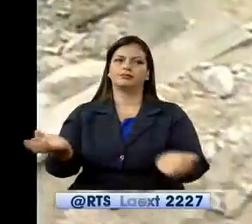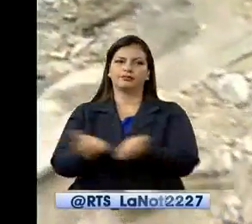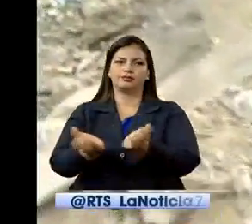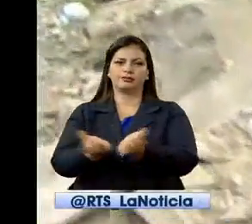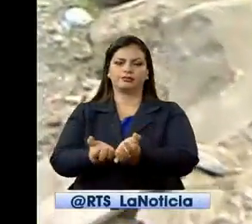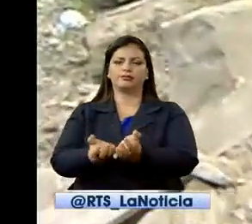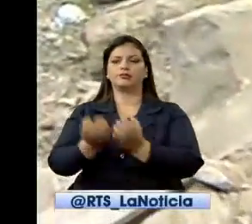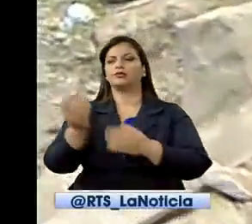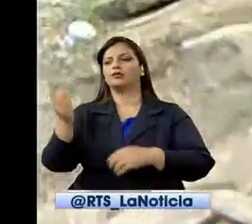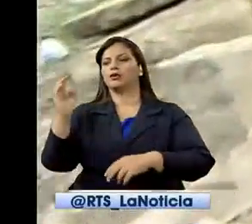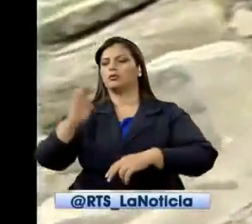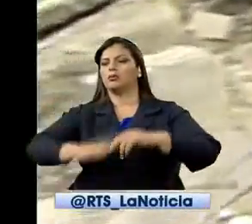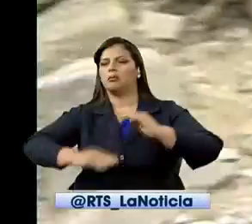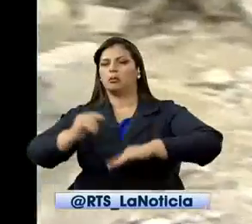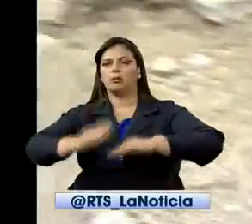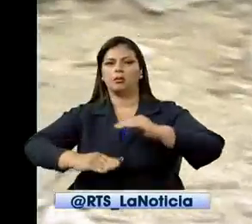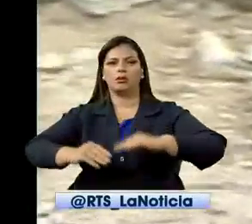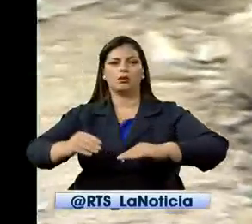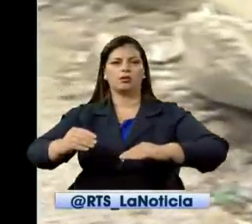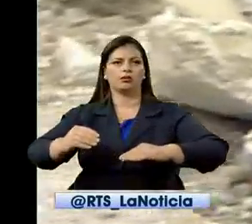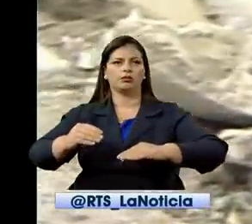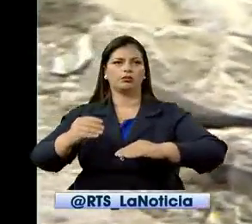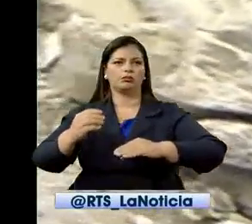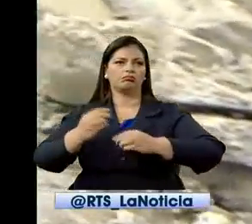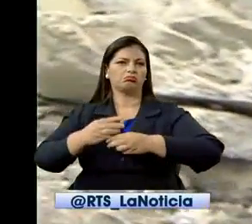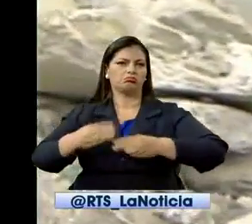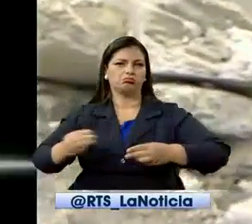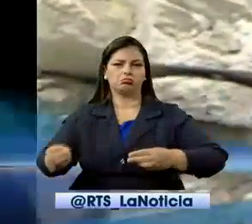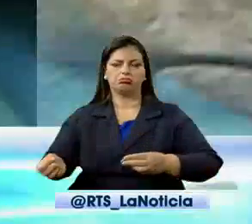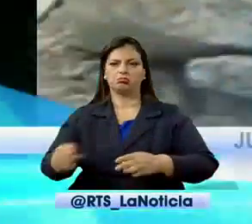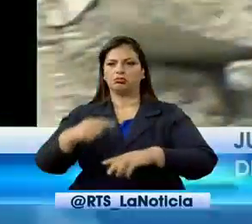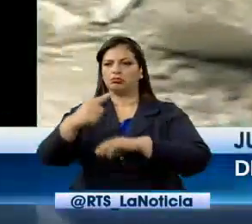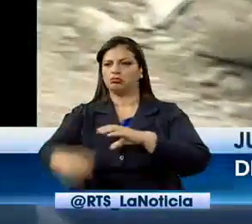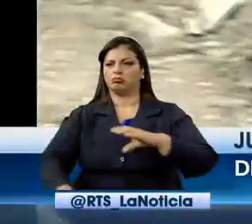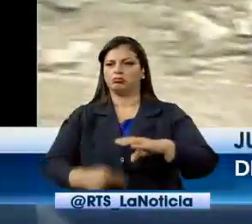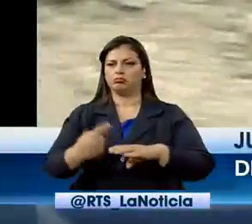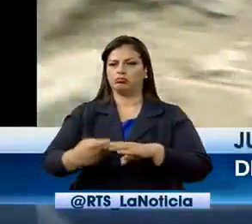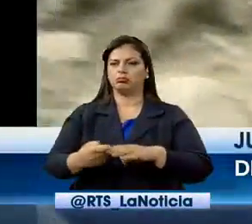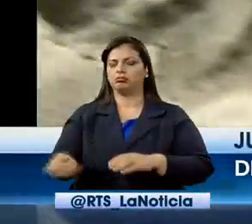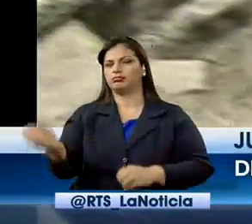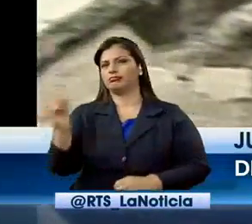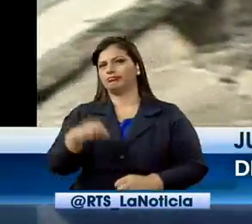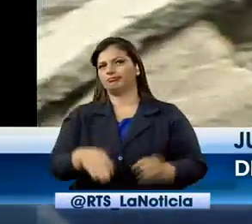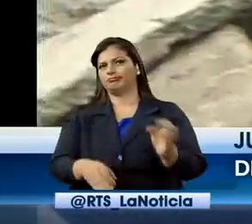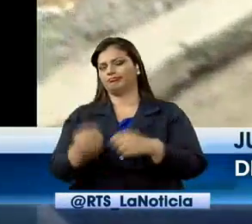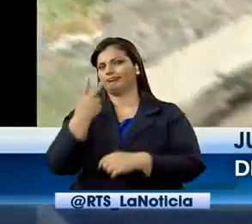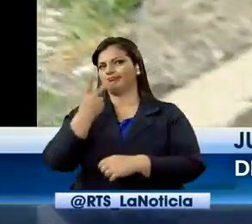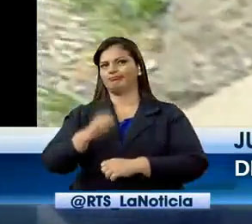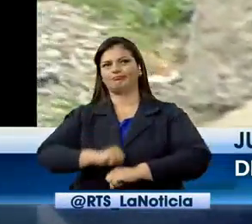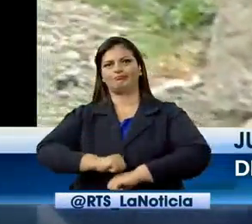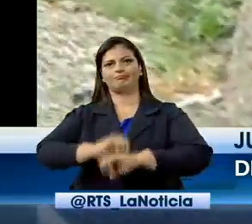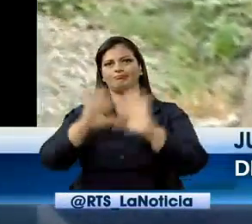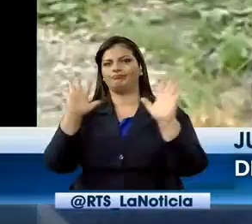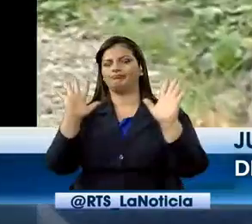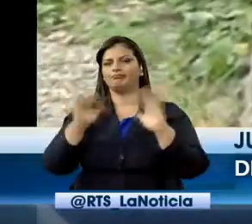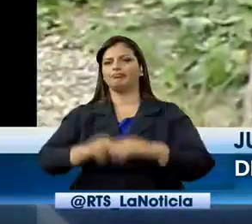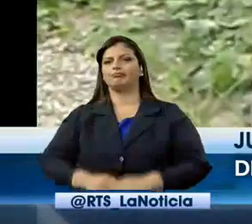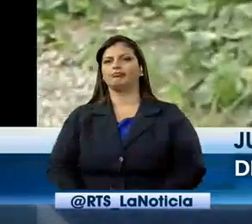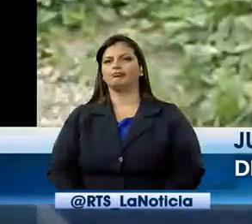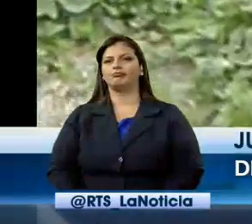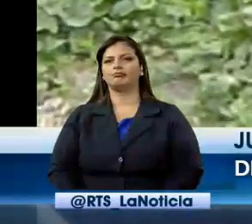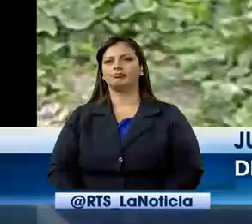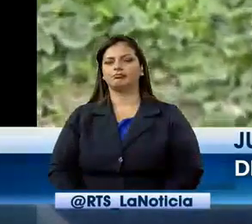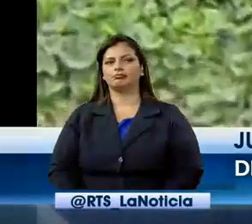construcción, tenemos llantas, tenemos lo que son hojas secas. Entonces, el problema es evidente para los habitantes de este punto, pues,